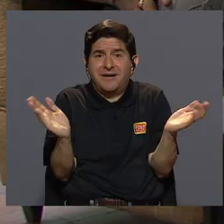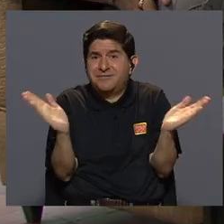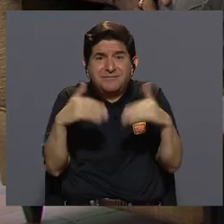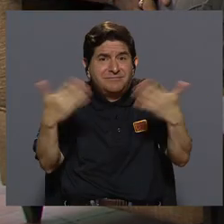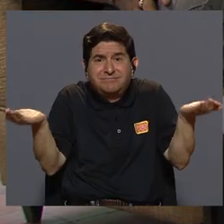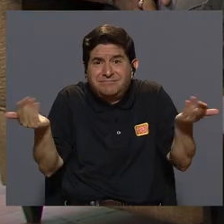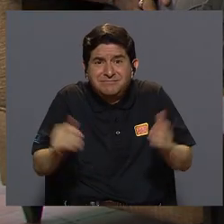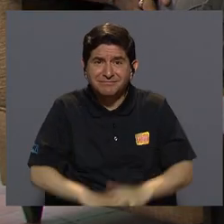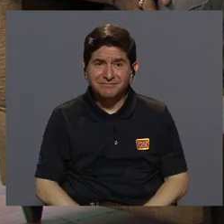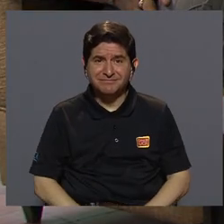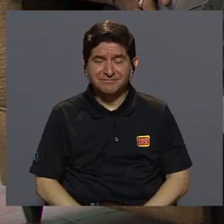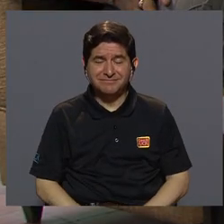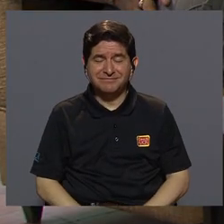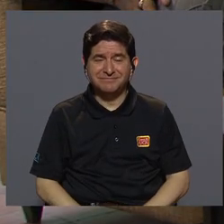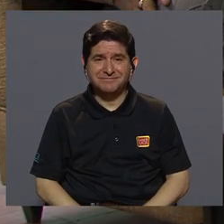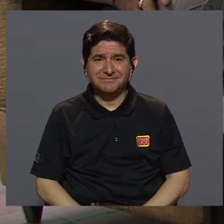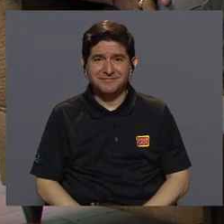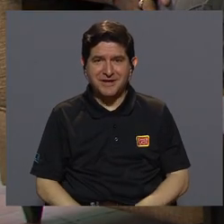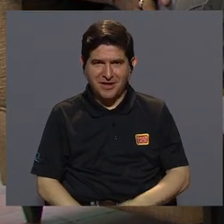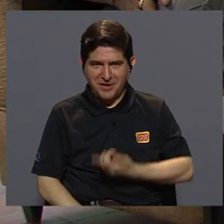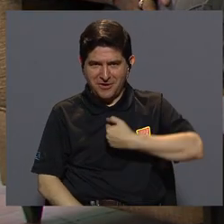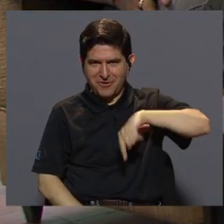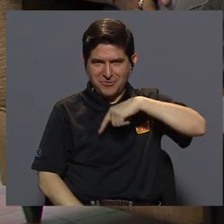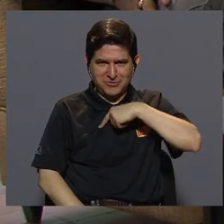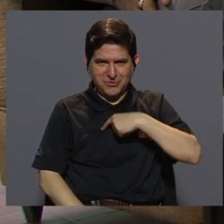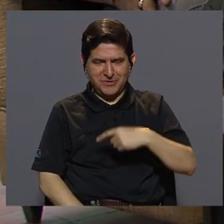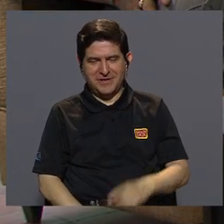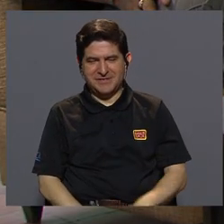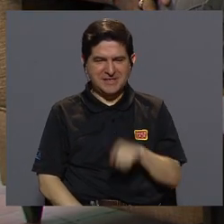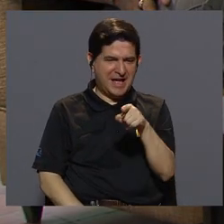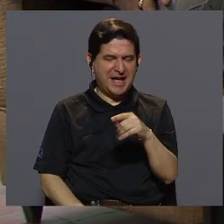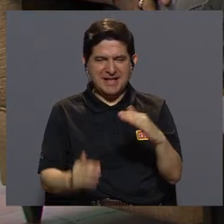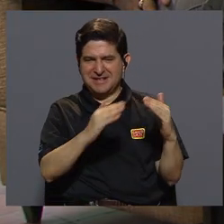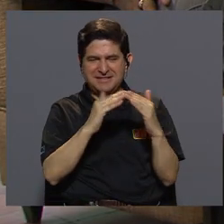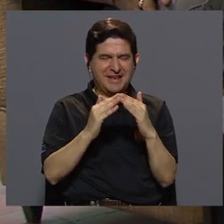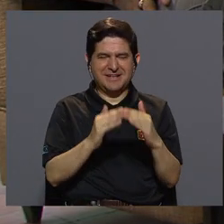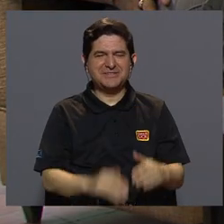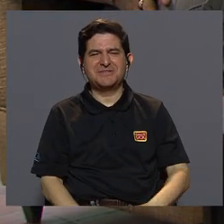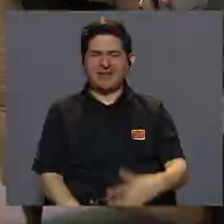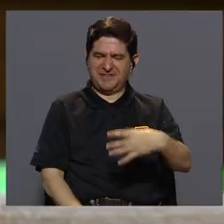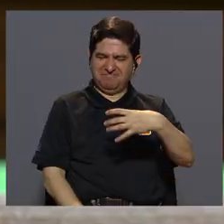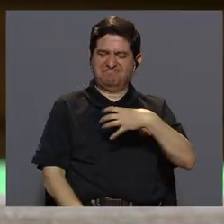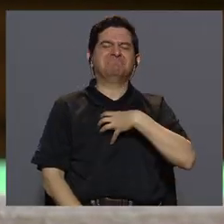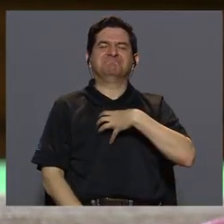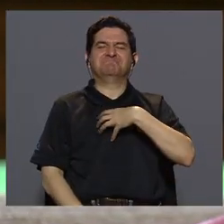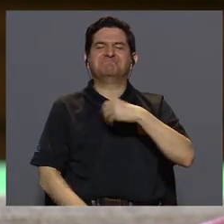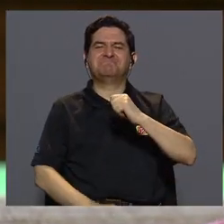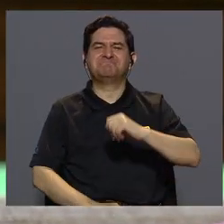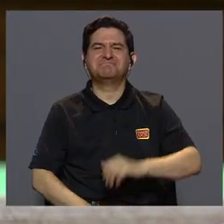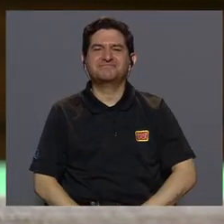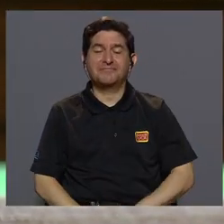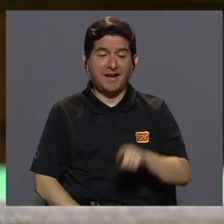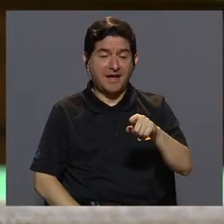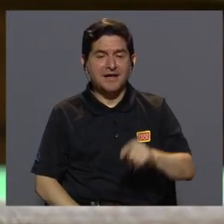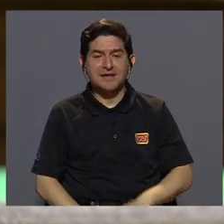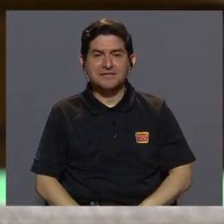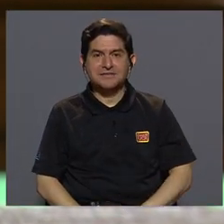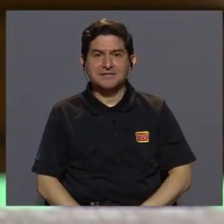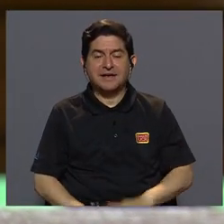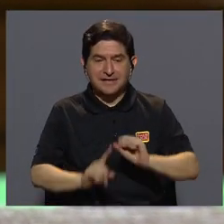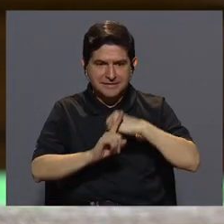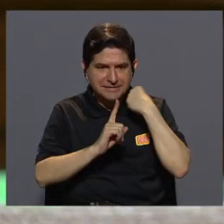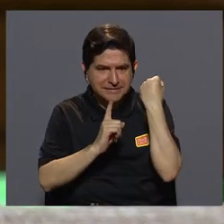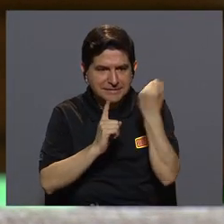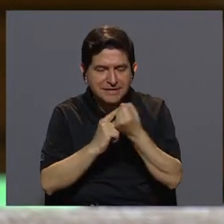vehículos, sino que éramos dueñas de la ciudad. Y eso, esa